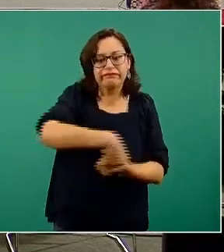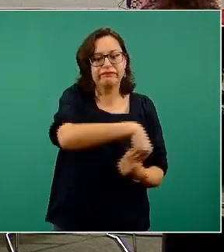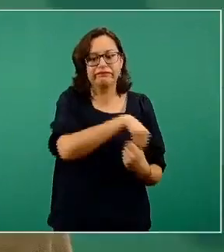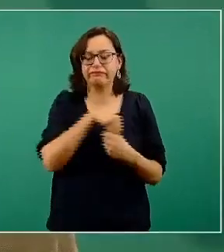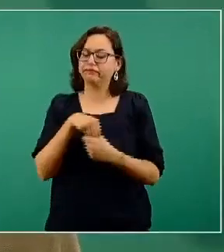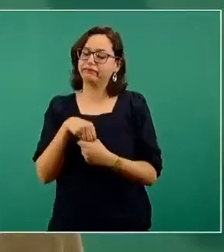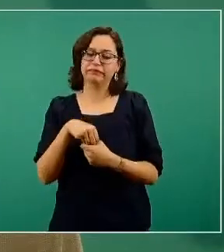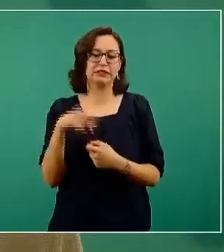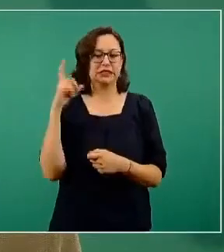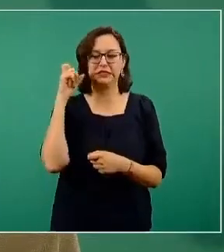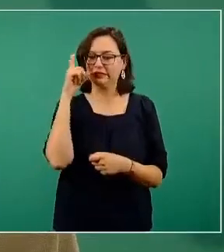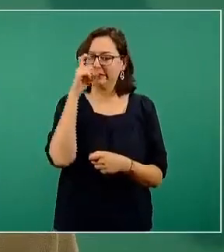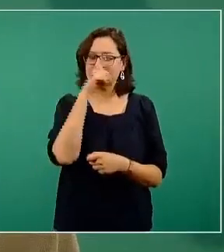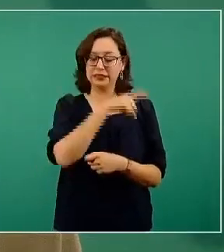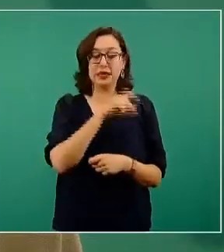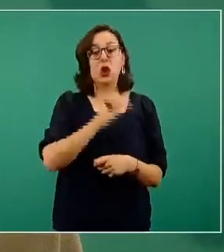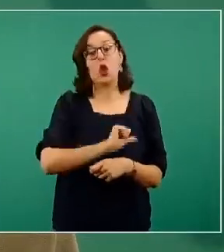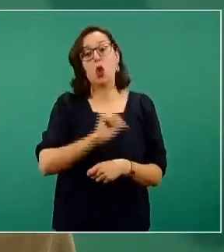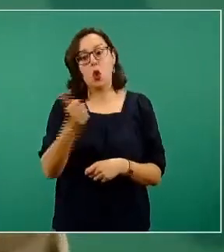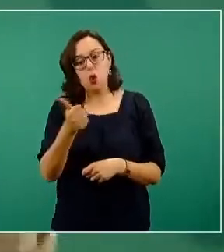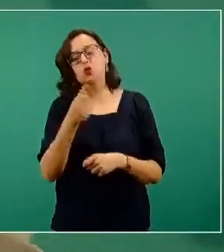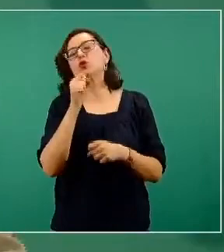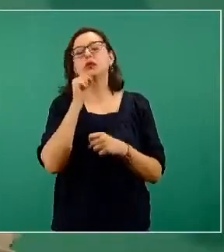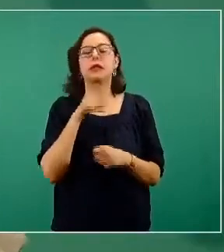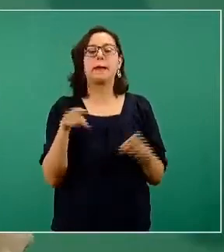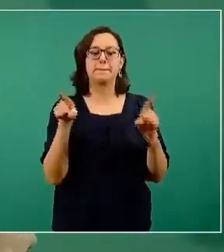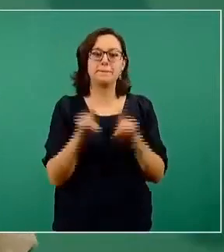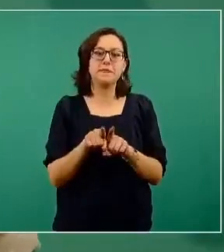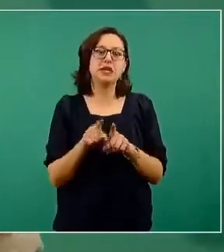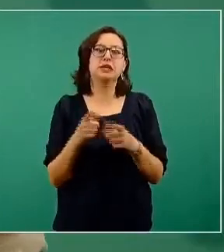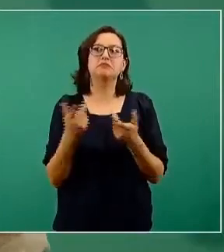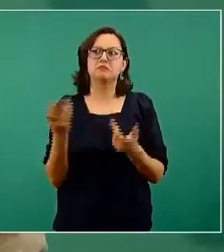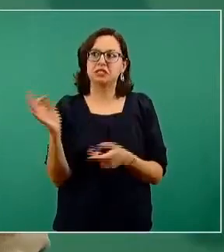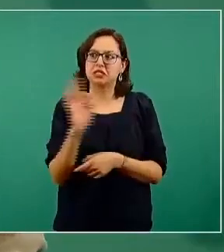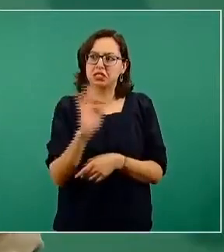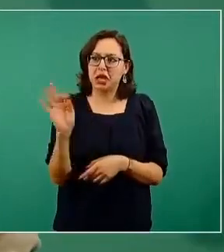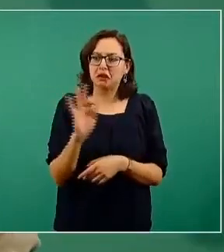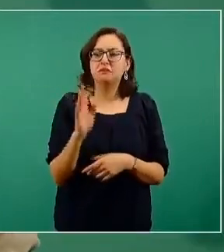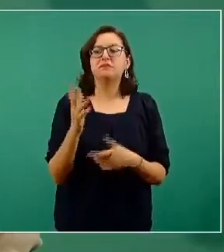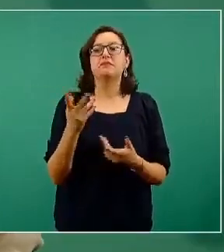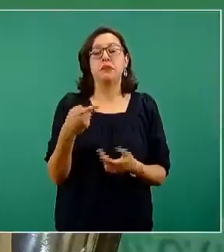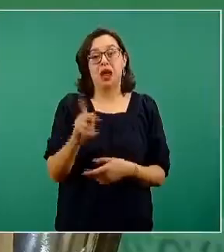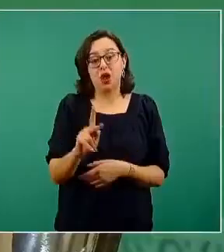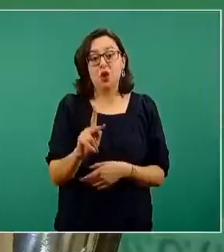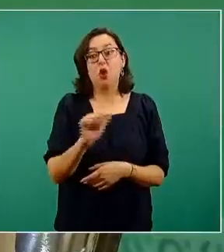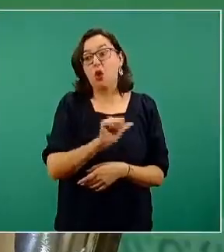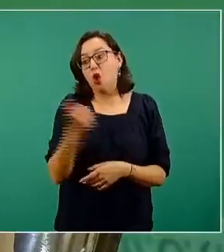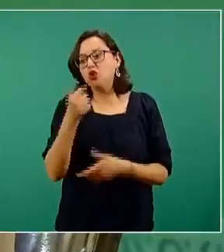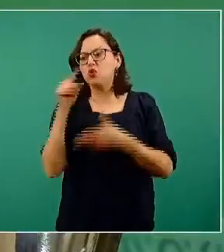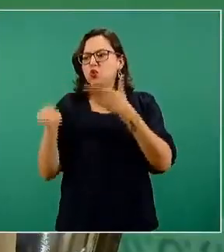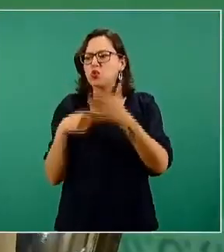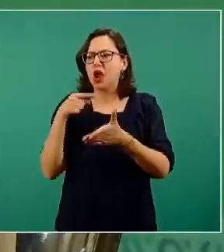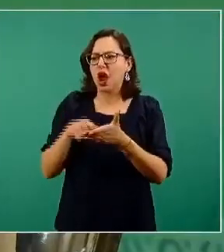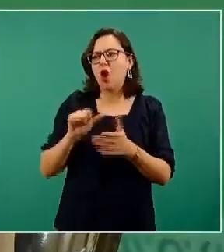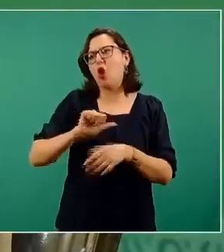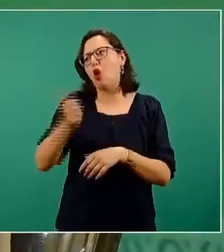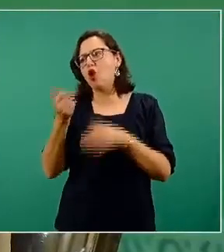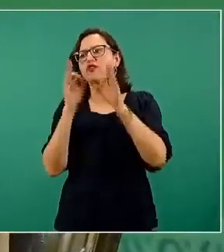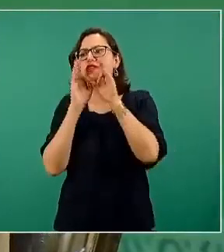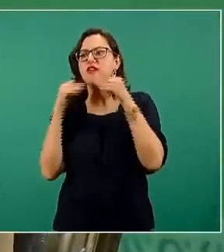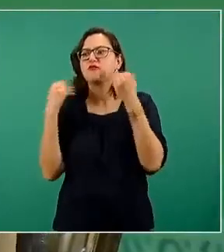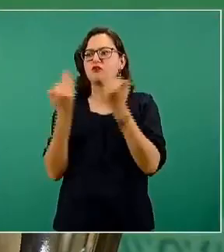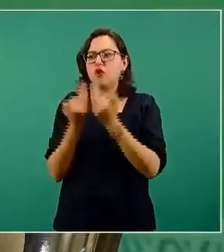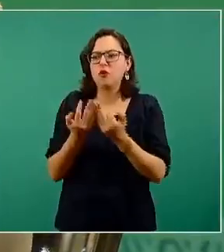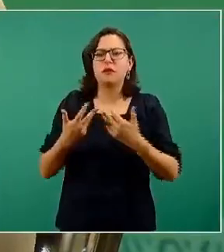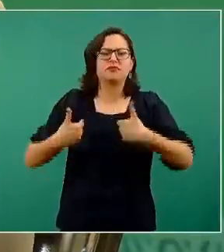el mantenerlo. Otros escenarios igual sí se puede mantener, entonces por eso tenemos una recomendación no